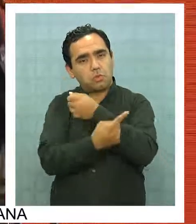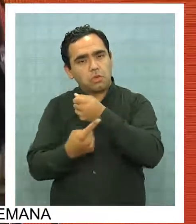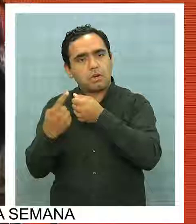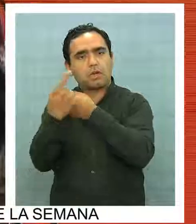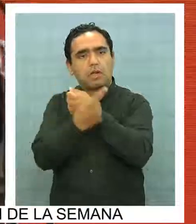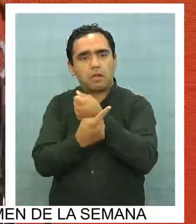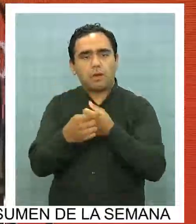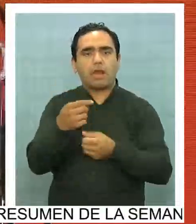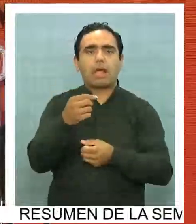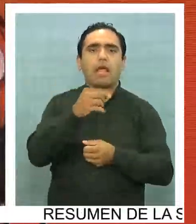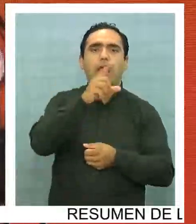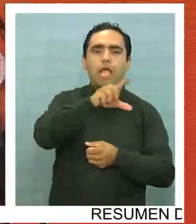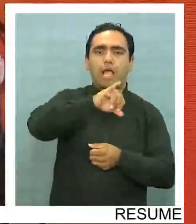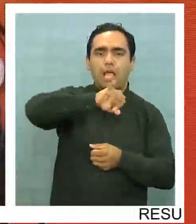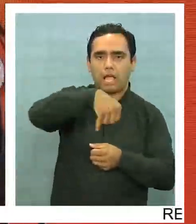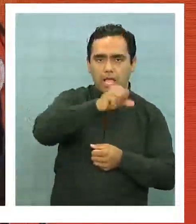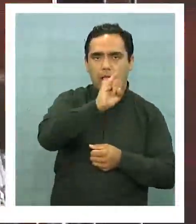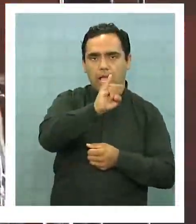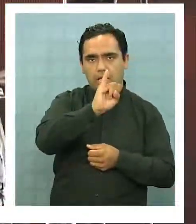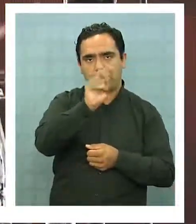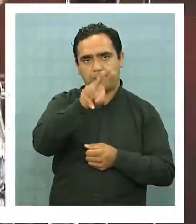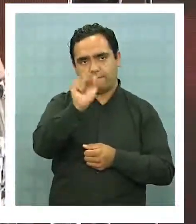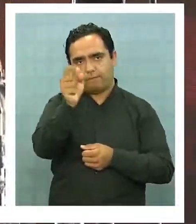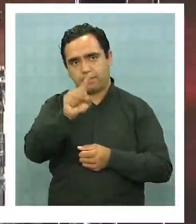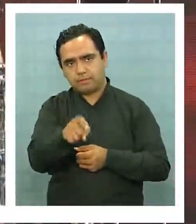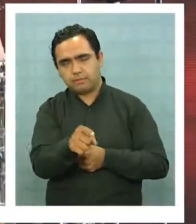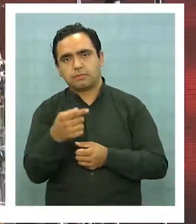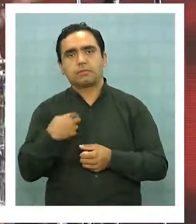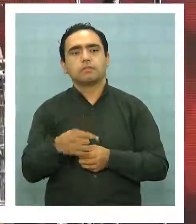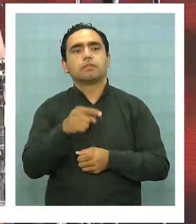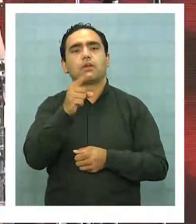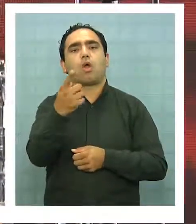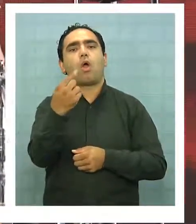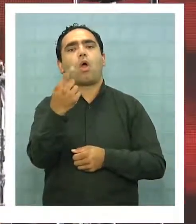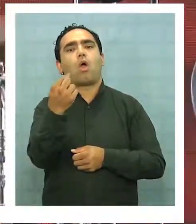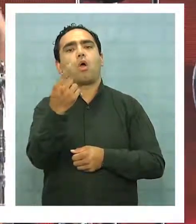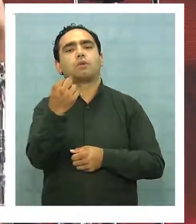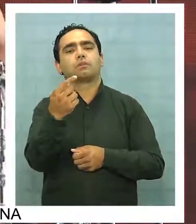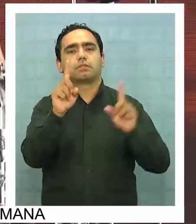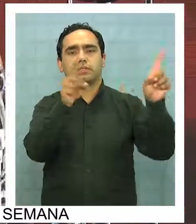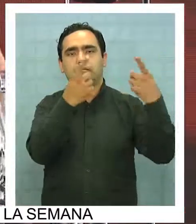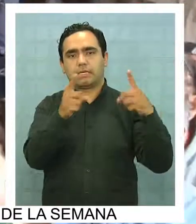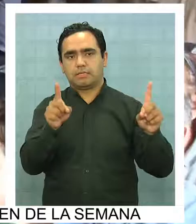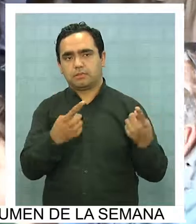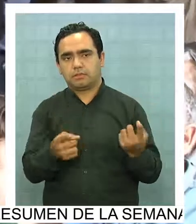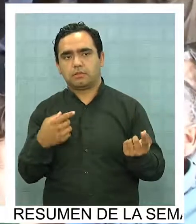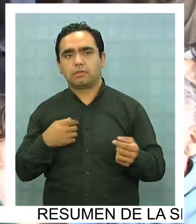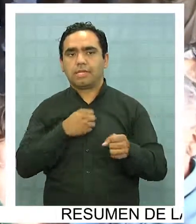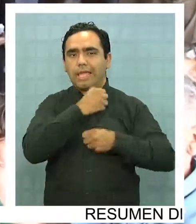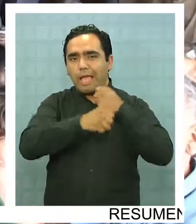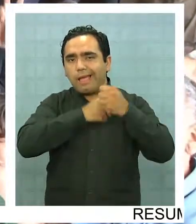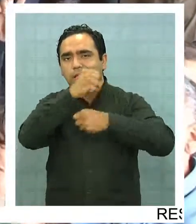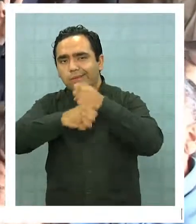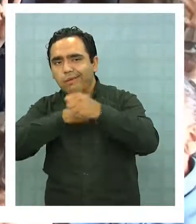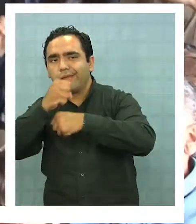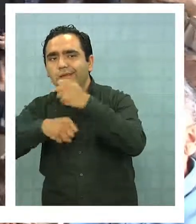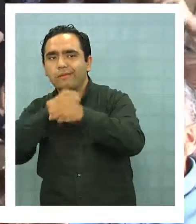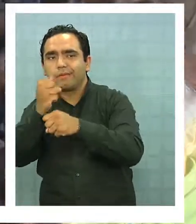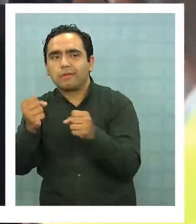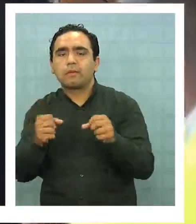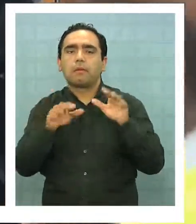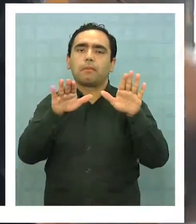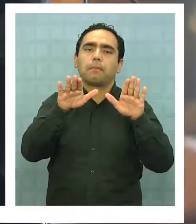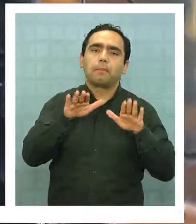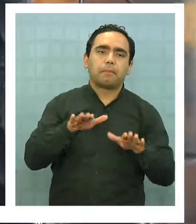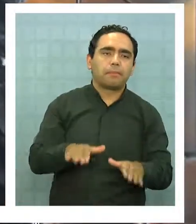escenario los jaibas para encantar al público, con cerca de 11 temas que a pesar de los años seguirán formando parte de los